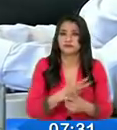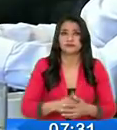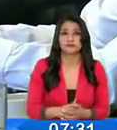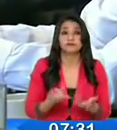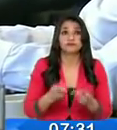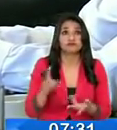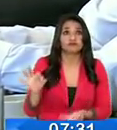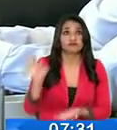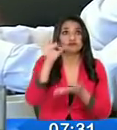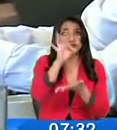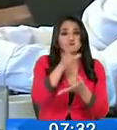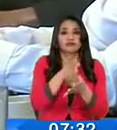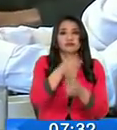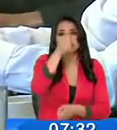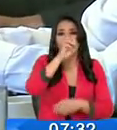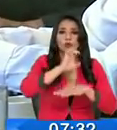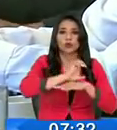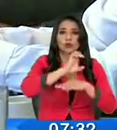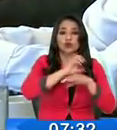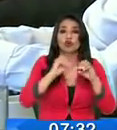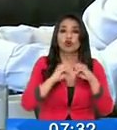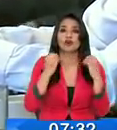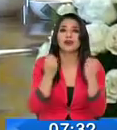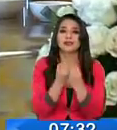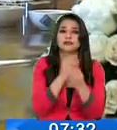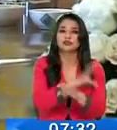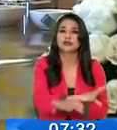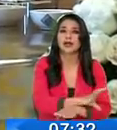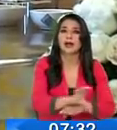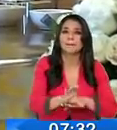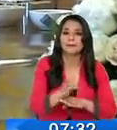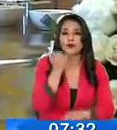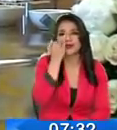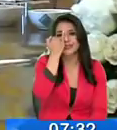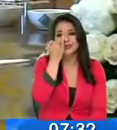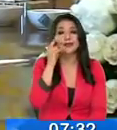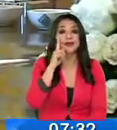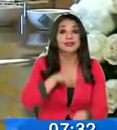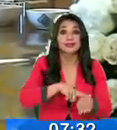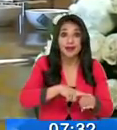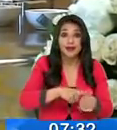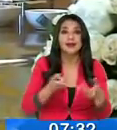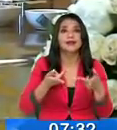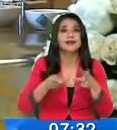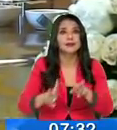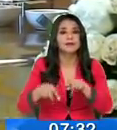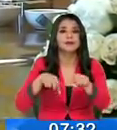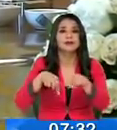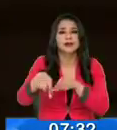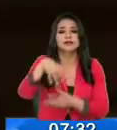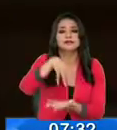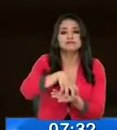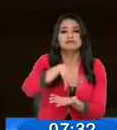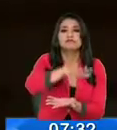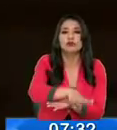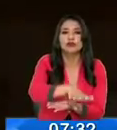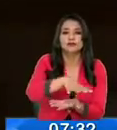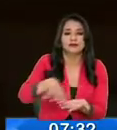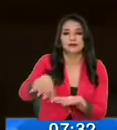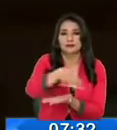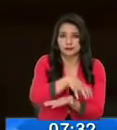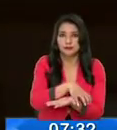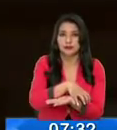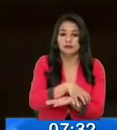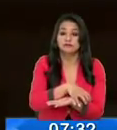representantes de la Federación Ecuatoriana de Organizaciones Campesinas, Indígenas y Negras y del Transporte Intra e Interprovincial, quienes